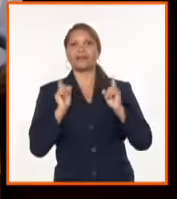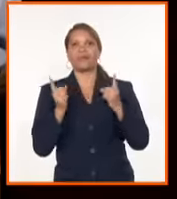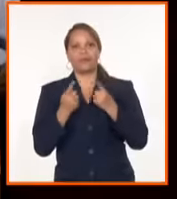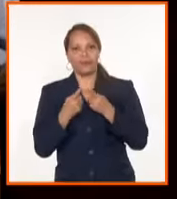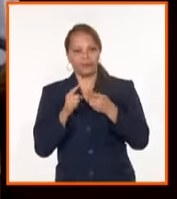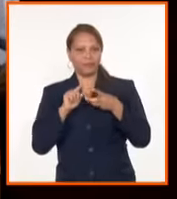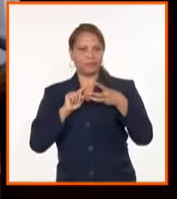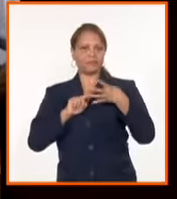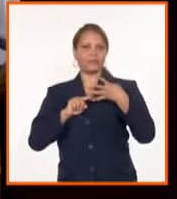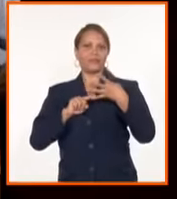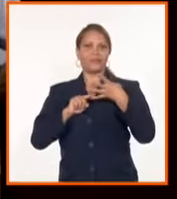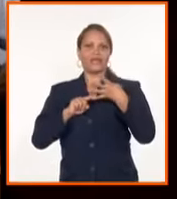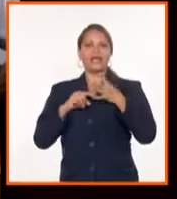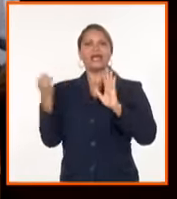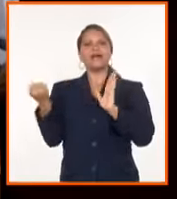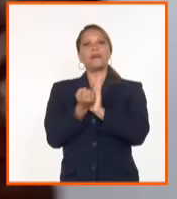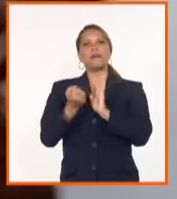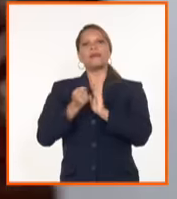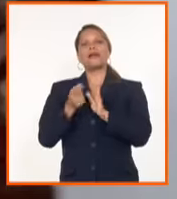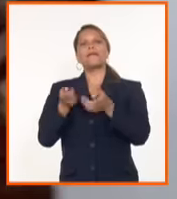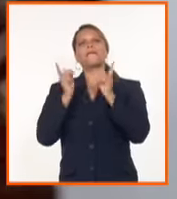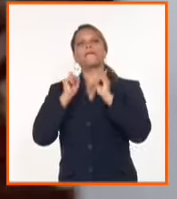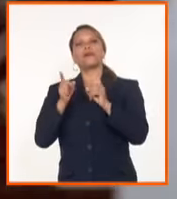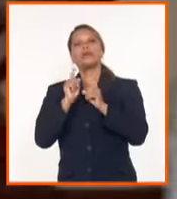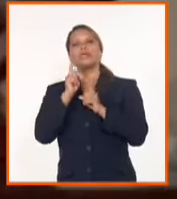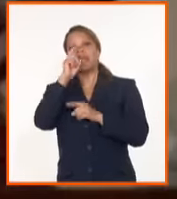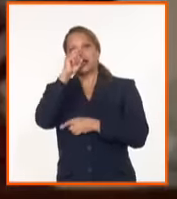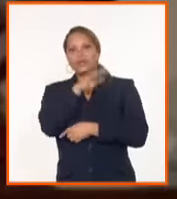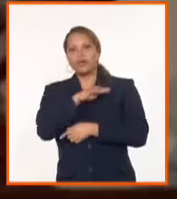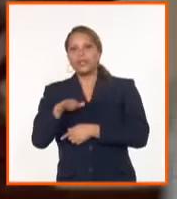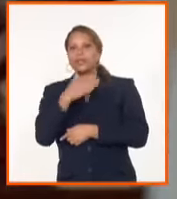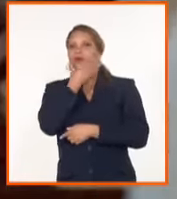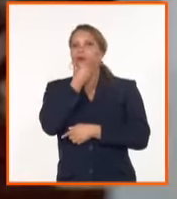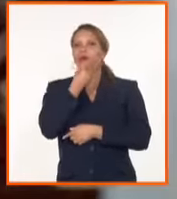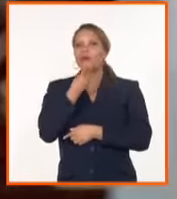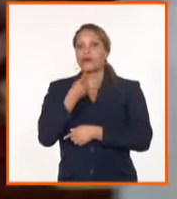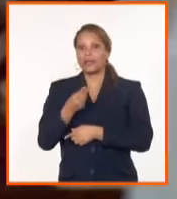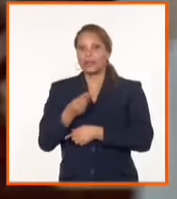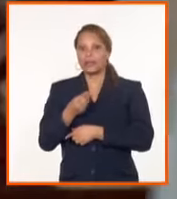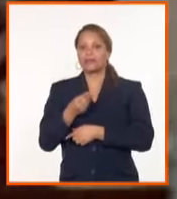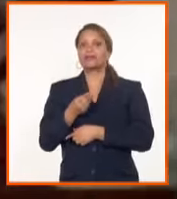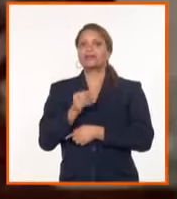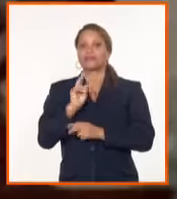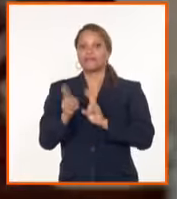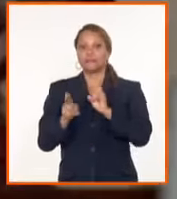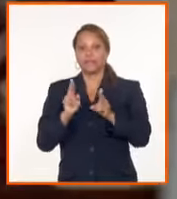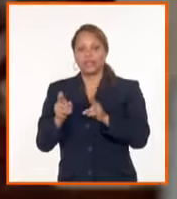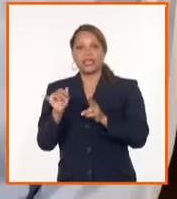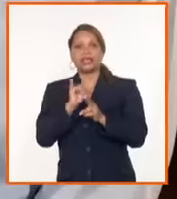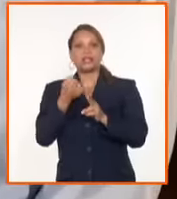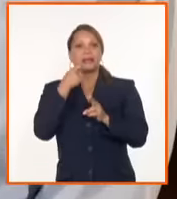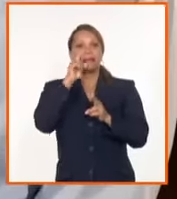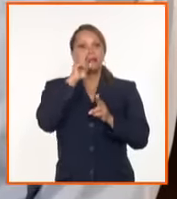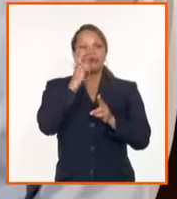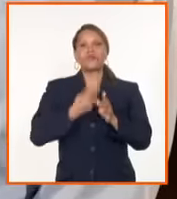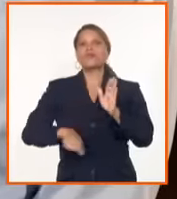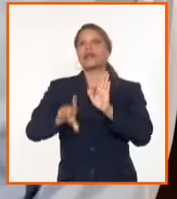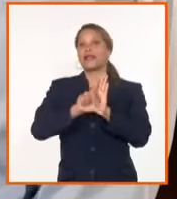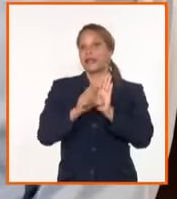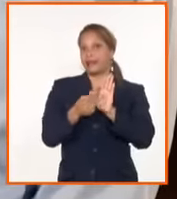Hemos aprobado una política orientada a la niñez, a la juventud y a la adolescencia, que va a terminar con una ley.